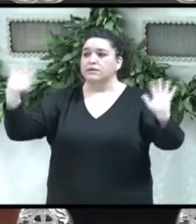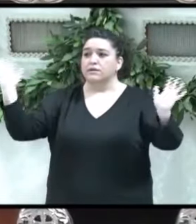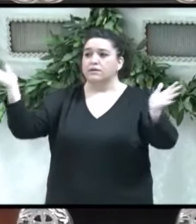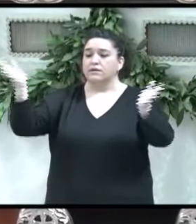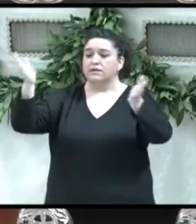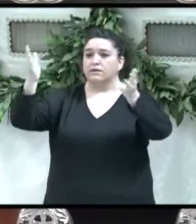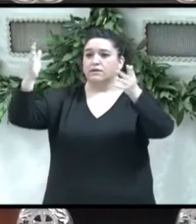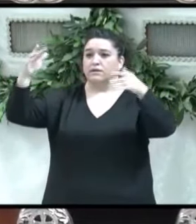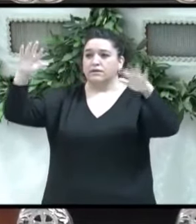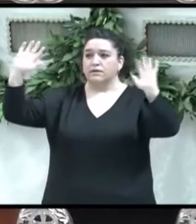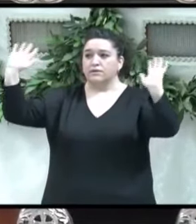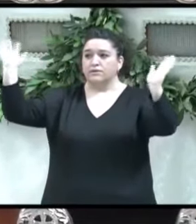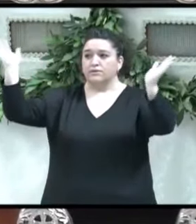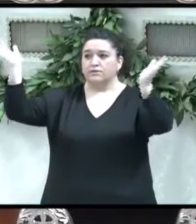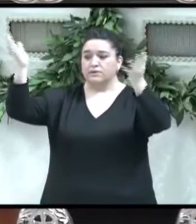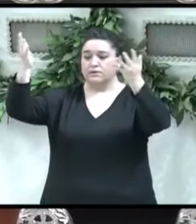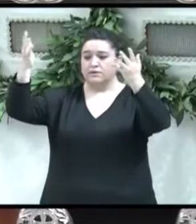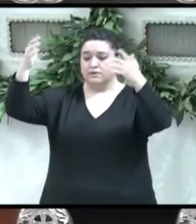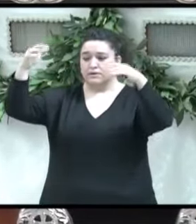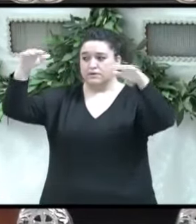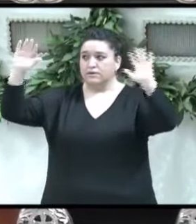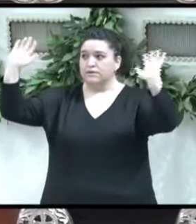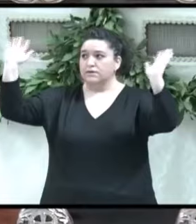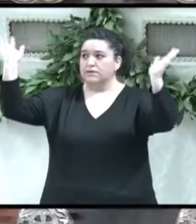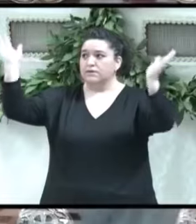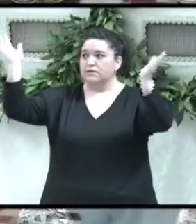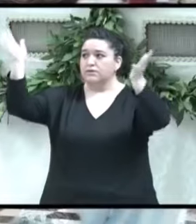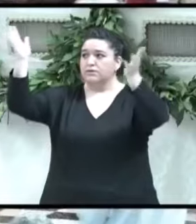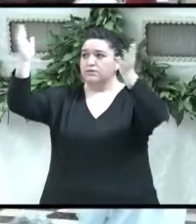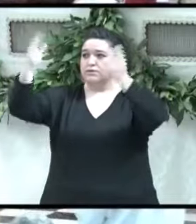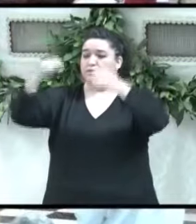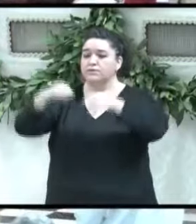aleluya aleluya